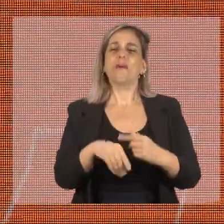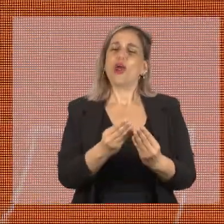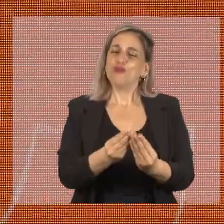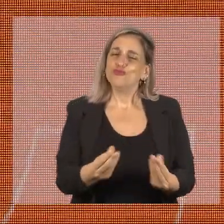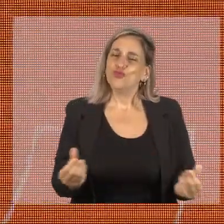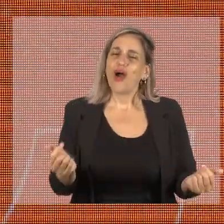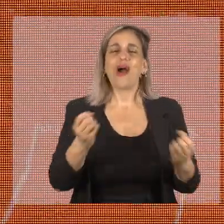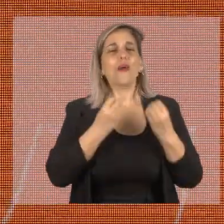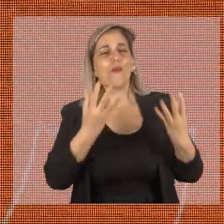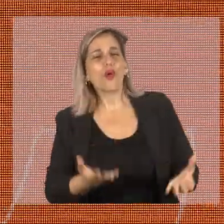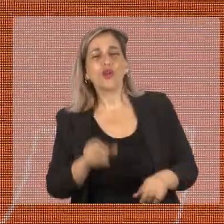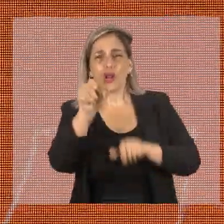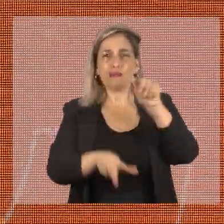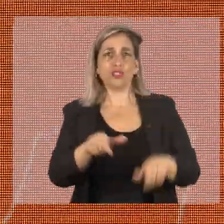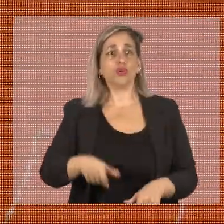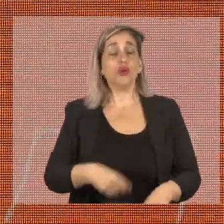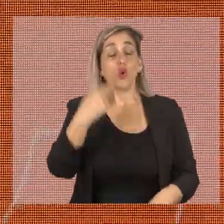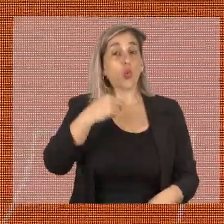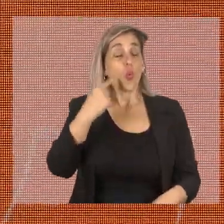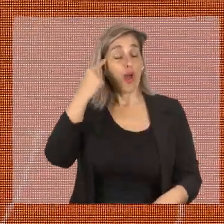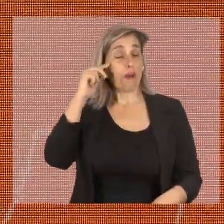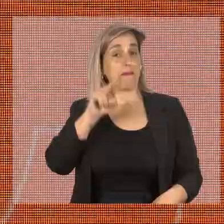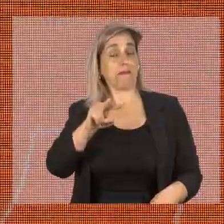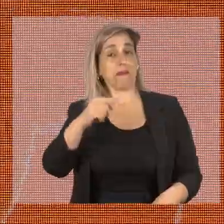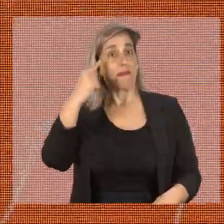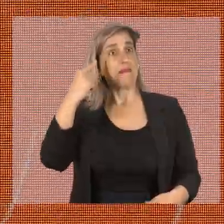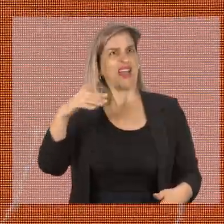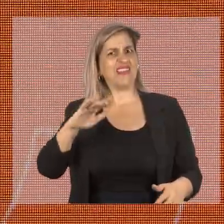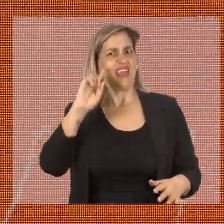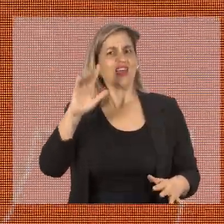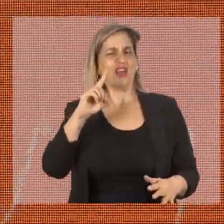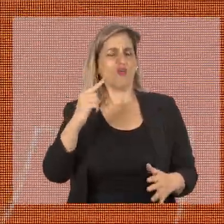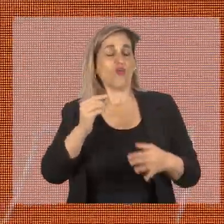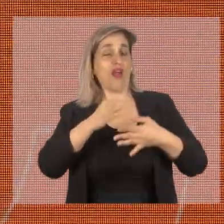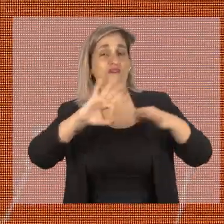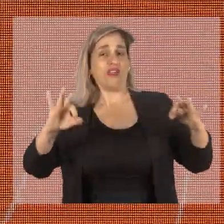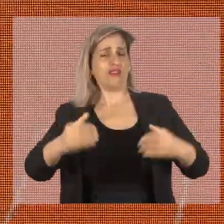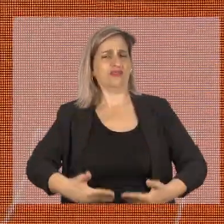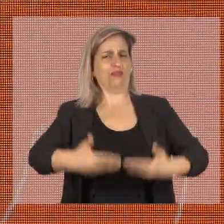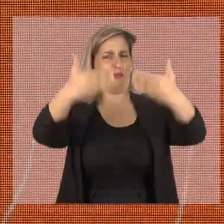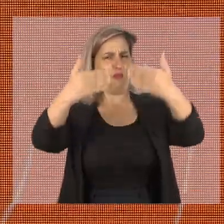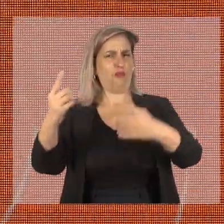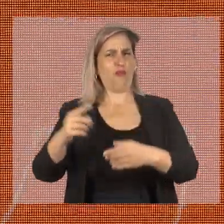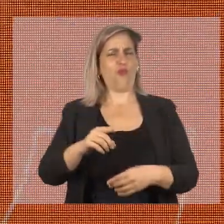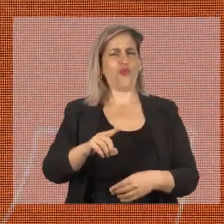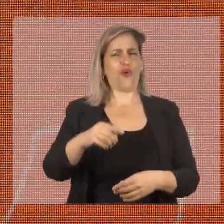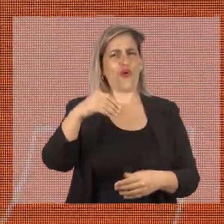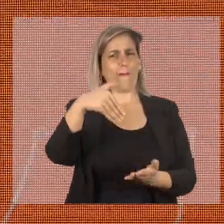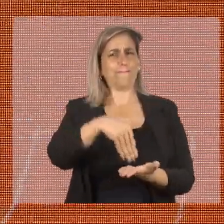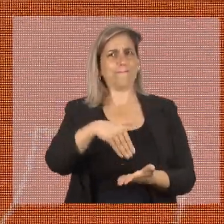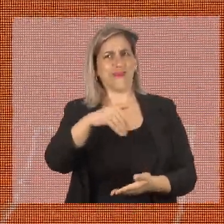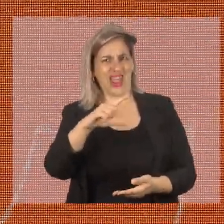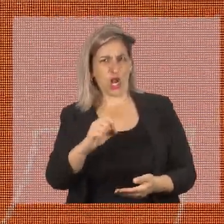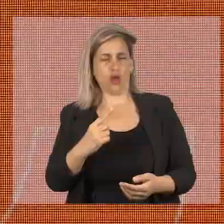y suave con las personas. Yo nunca pensé que una frase ahí, tirada en medio de un muro periférico de la ciudad de